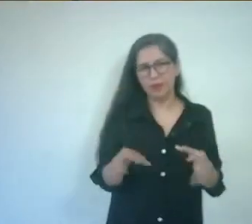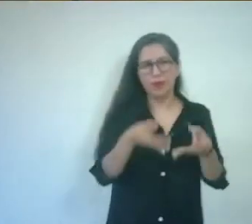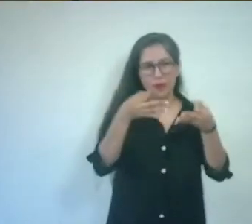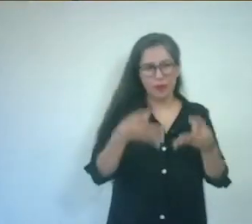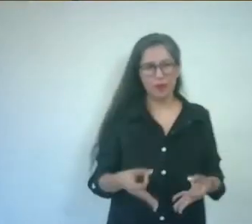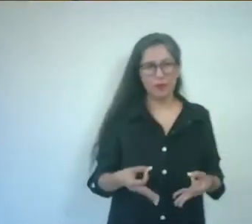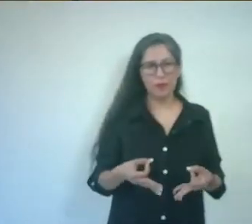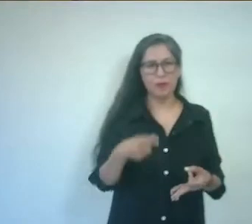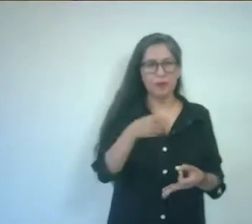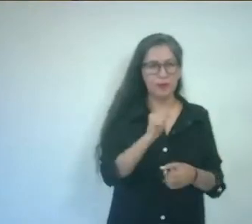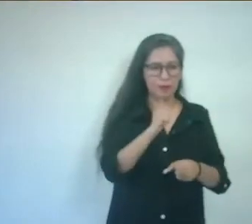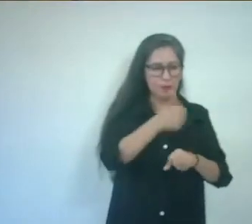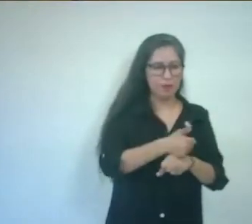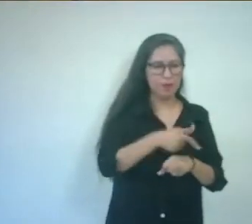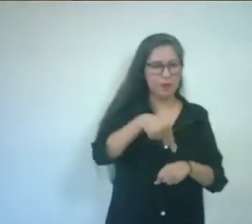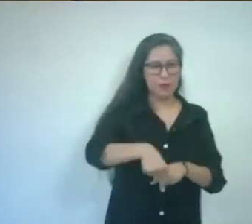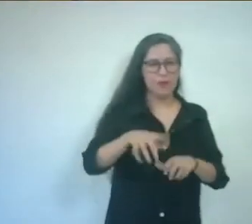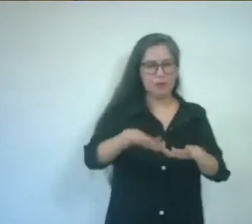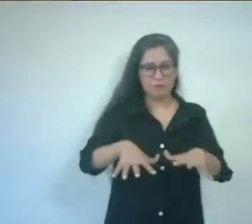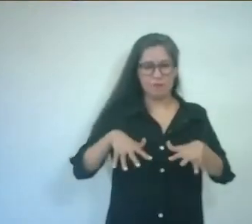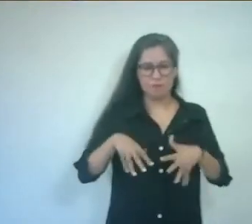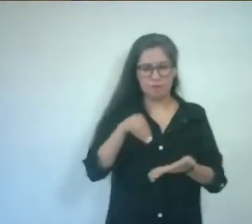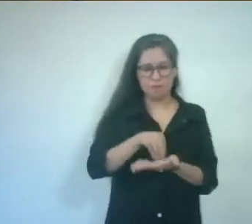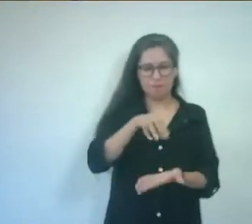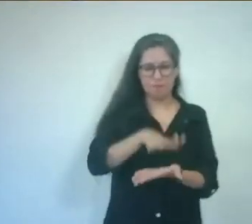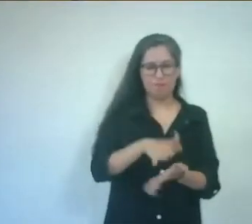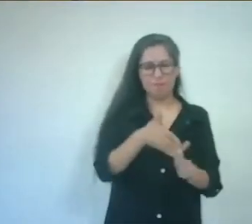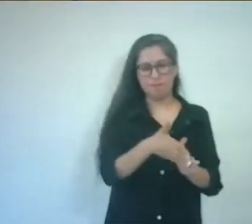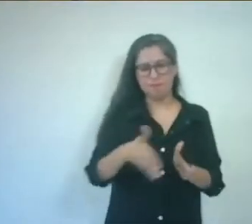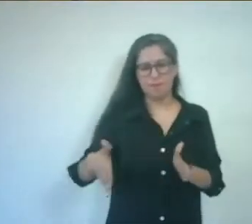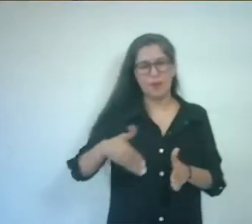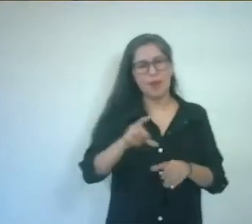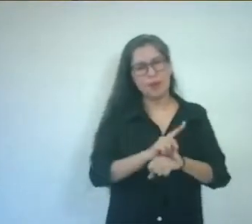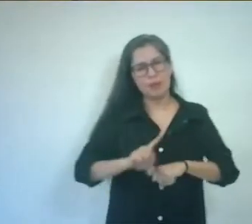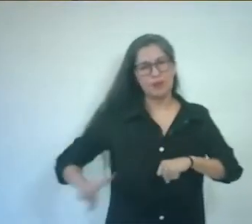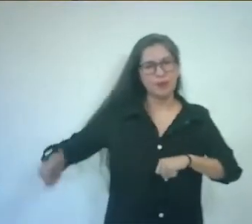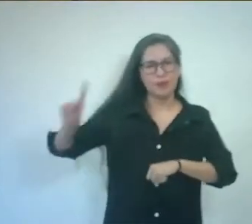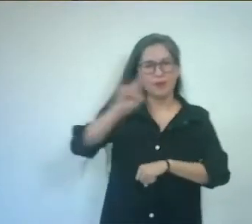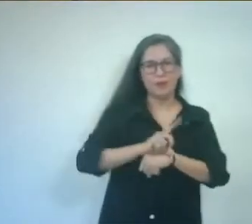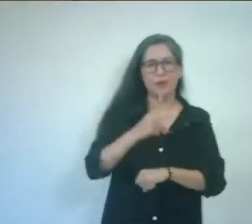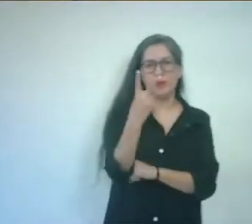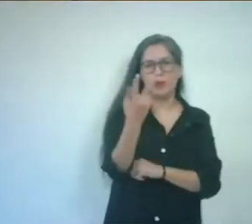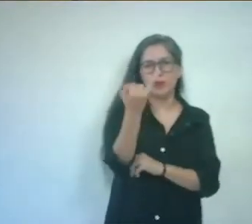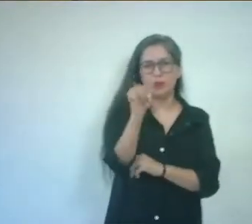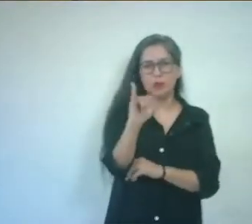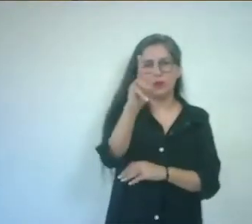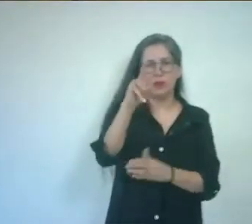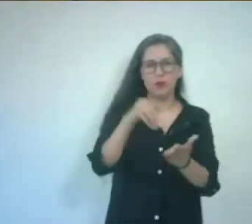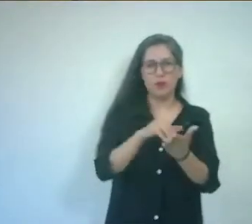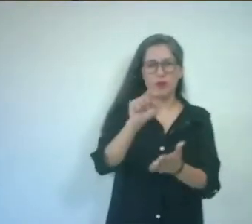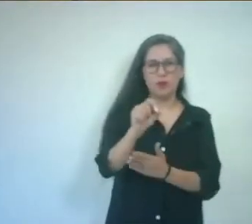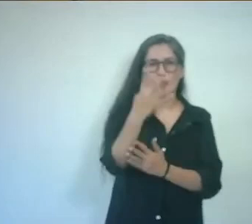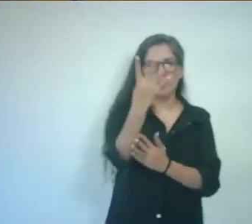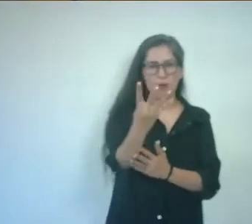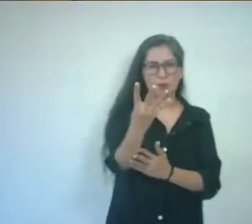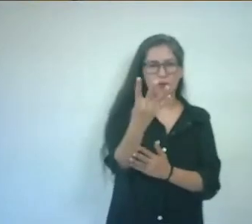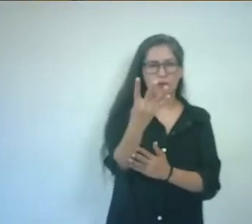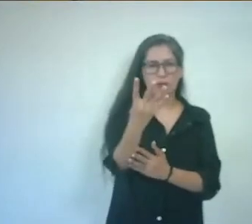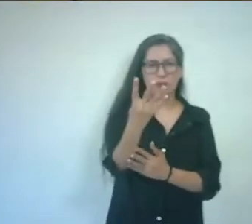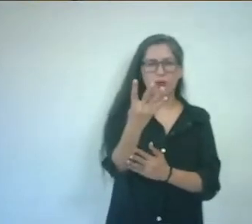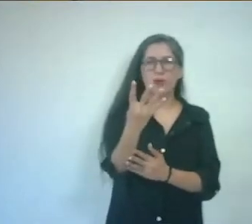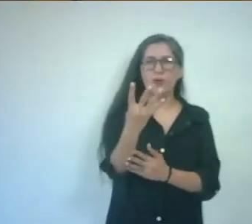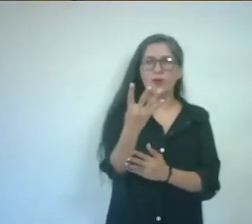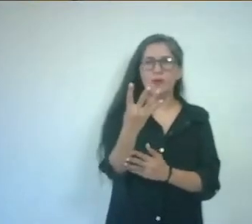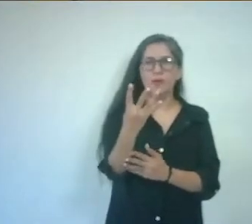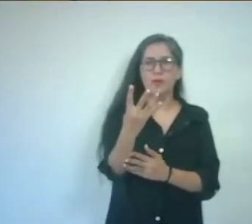formalmente instalada la presente sesión permanente de la jornada electoral de fecha 2 de junio del 2024, en la